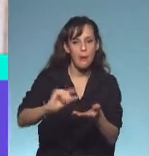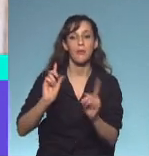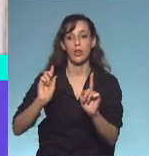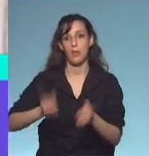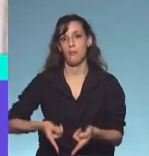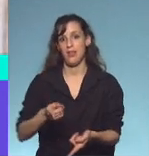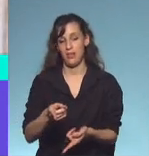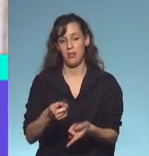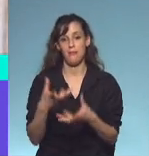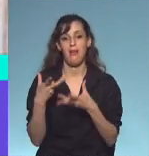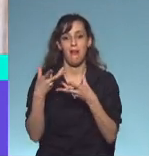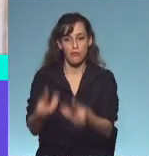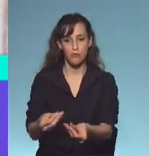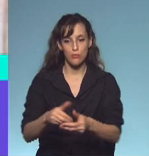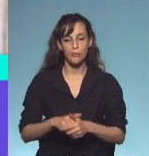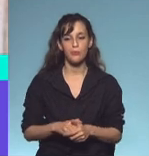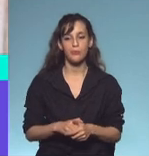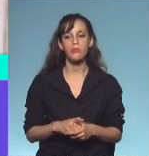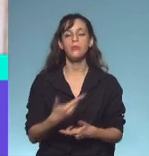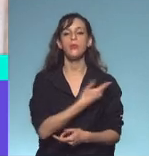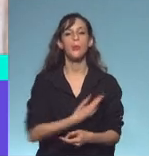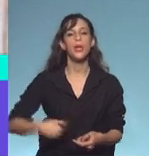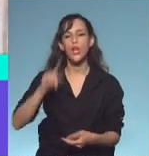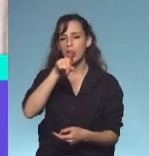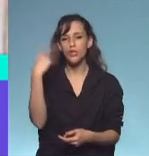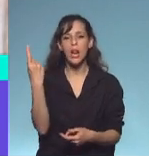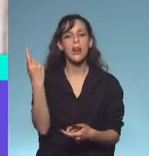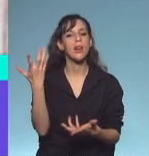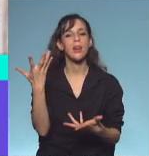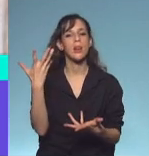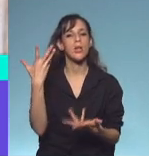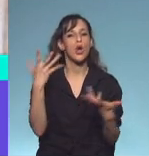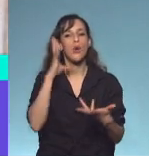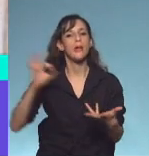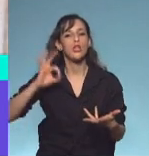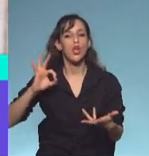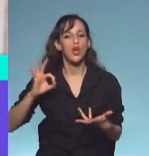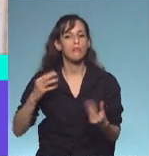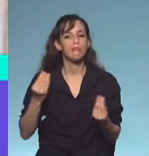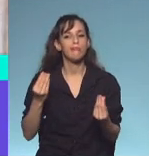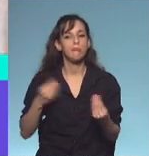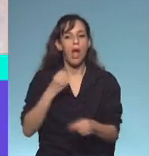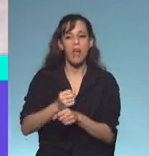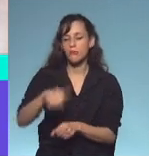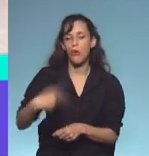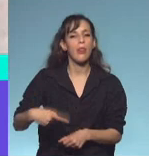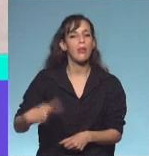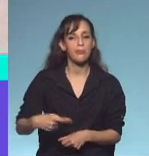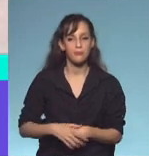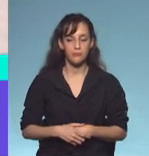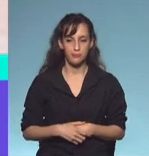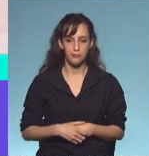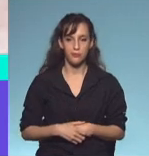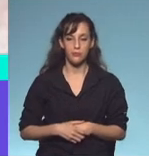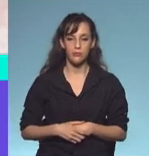¿Qué evaluación hacen desde el Gobierno Nacional sobre la implementación y estos primeros aportes? Bueno, la